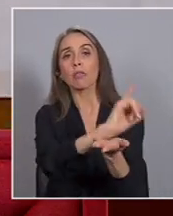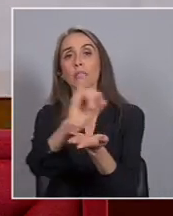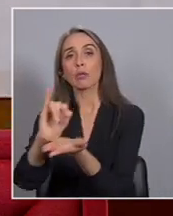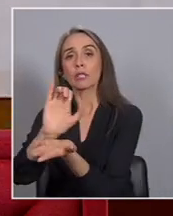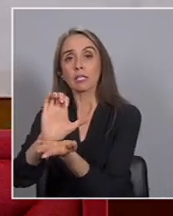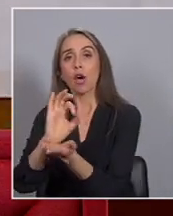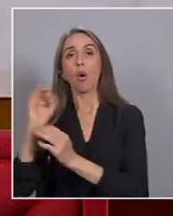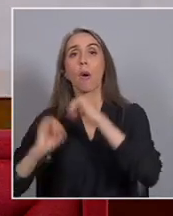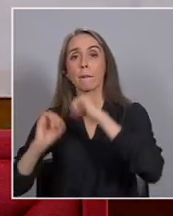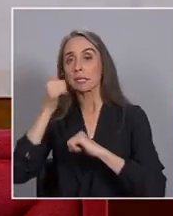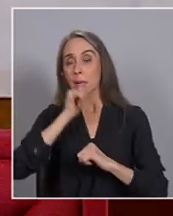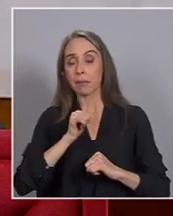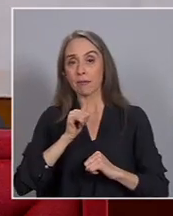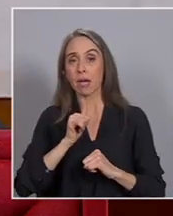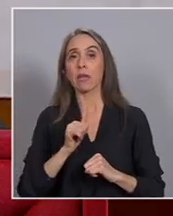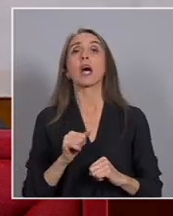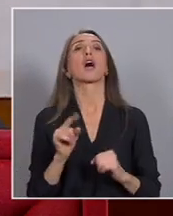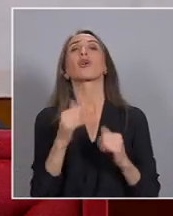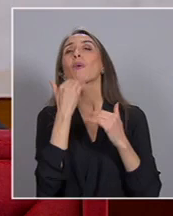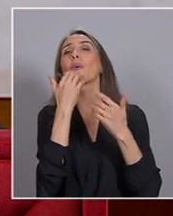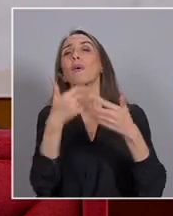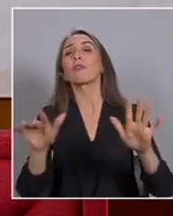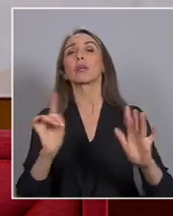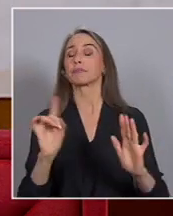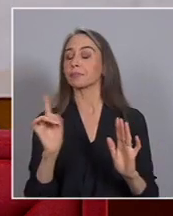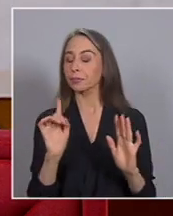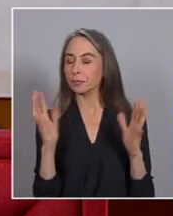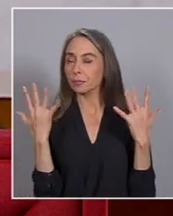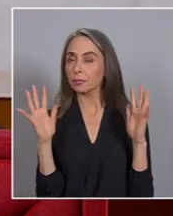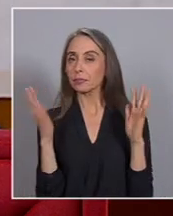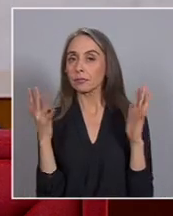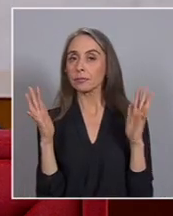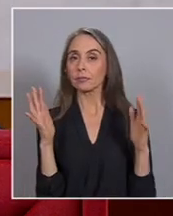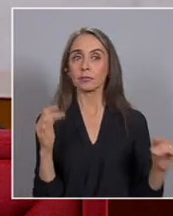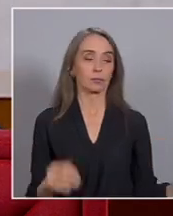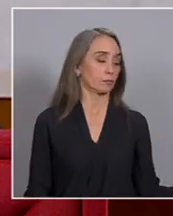en el sector privado. Esto no es algo baladí.